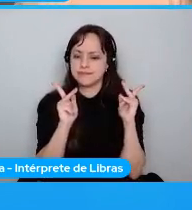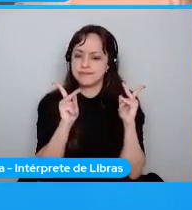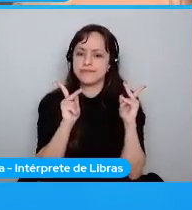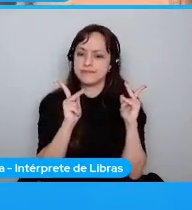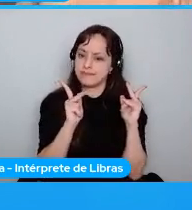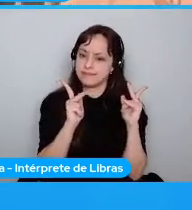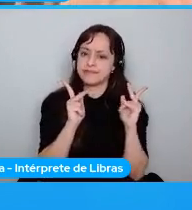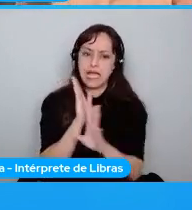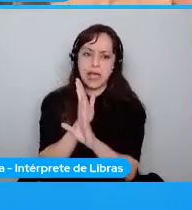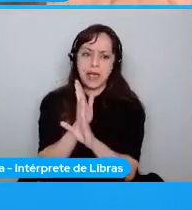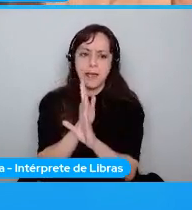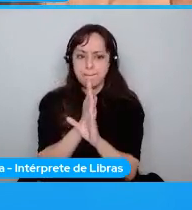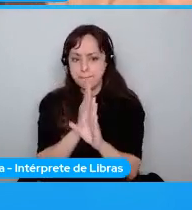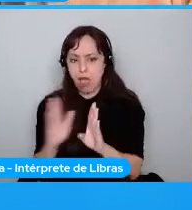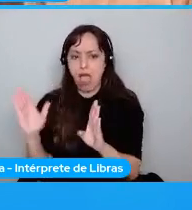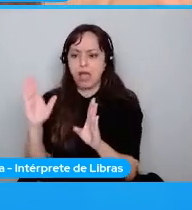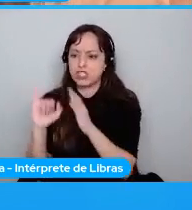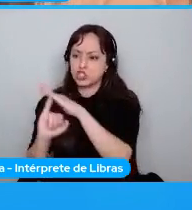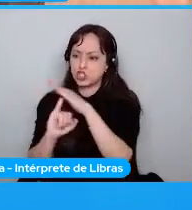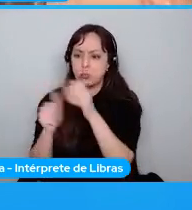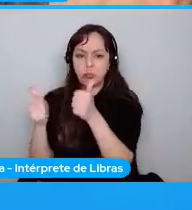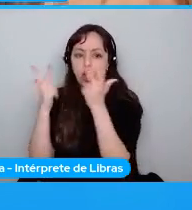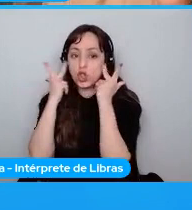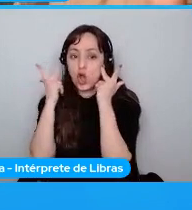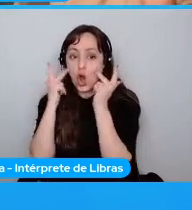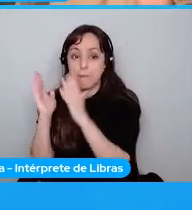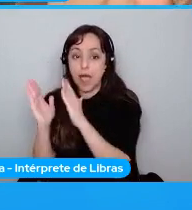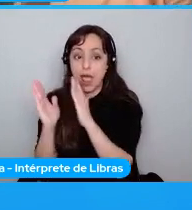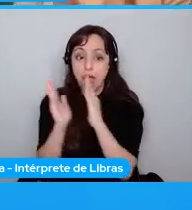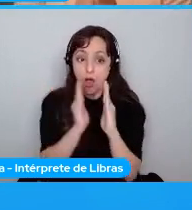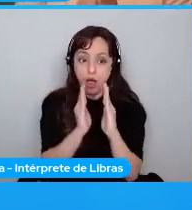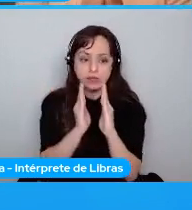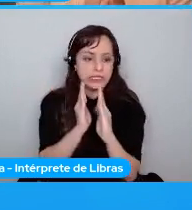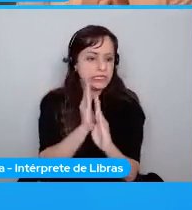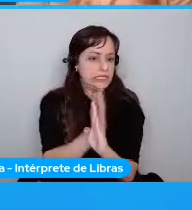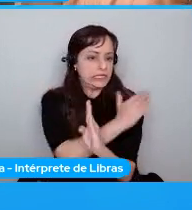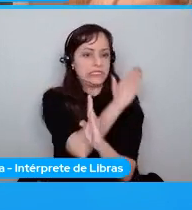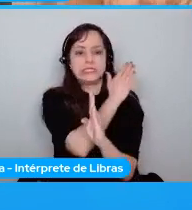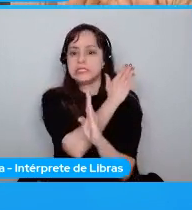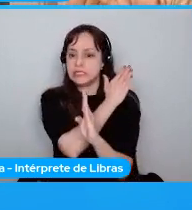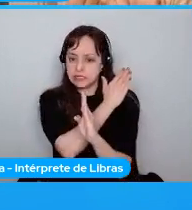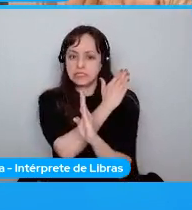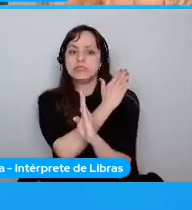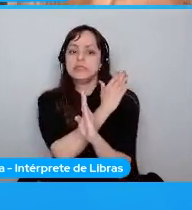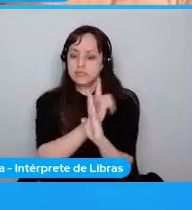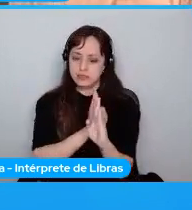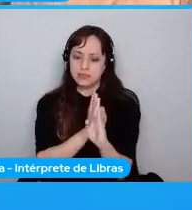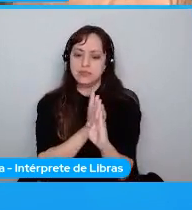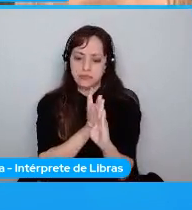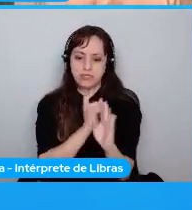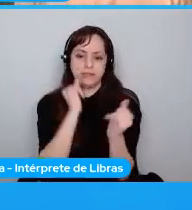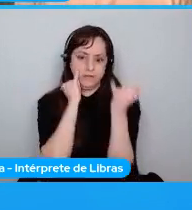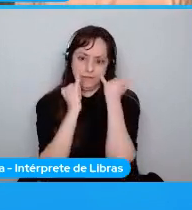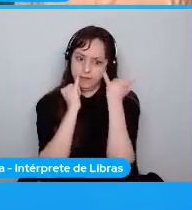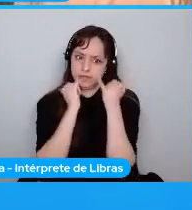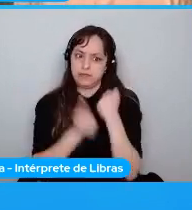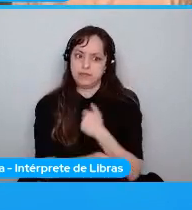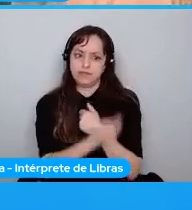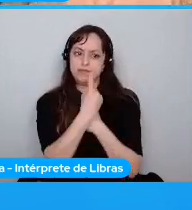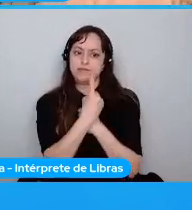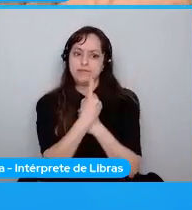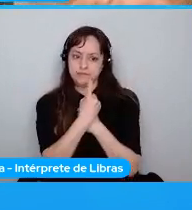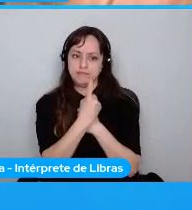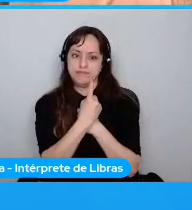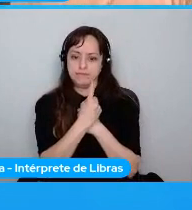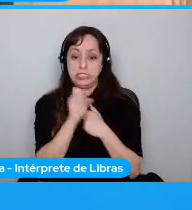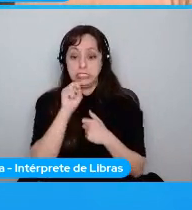de instituciones. Entonces, por ahí yo digo, ok, aquí en este grupo, es más, si yo estuviera haciendo una auditoría fuera